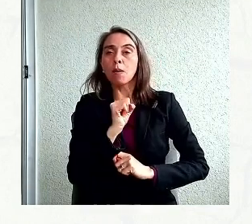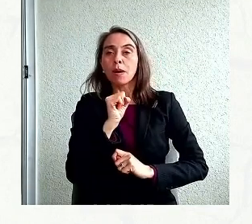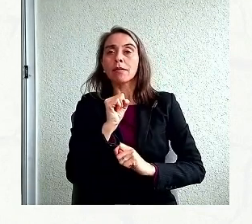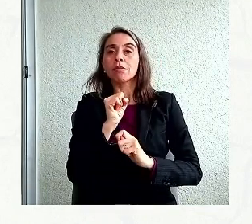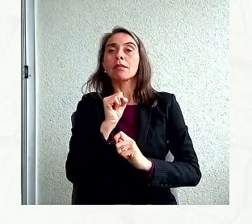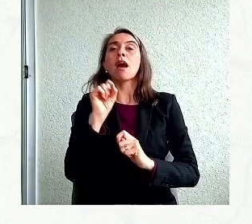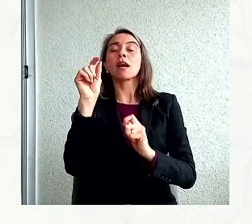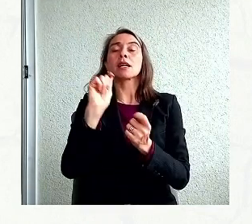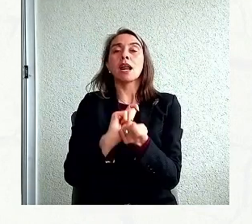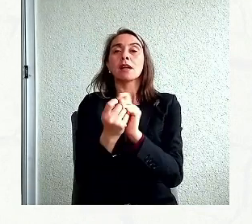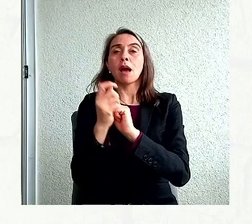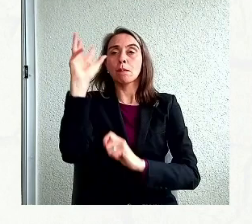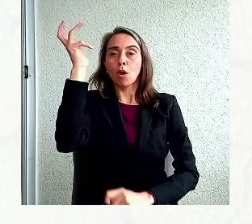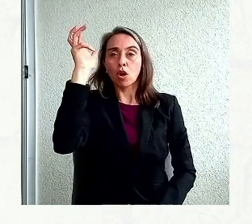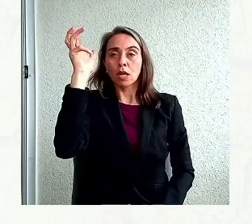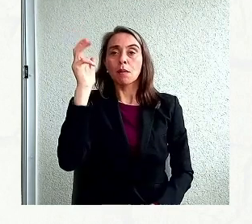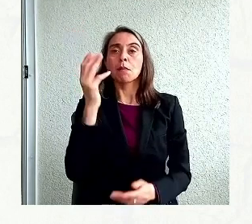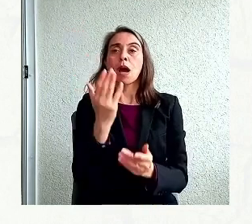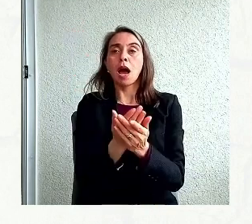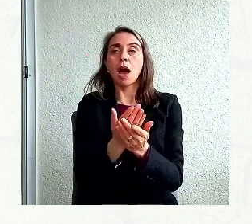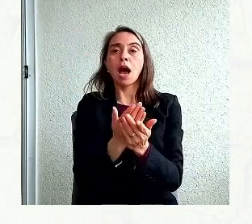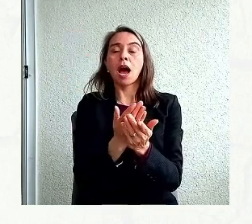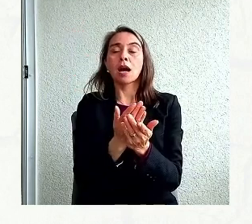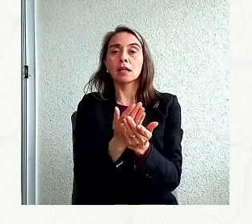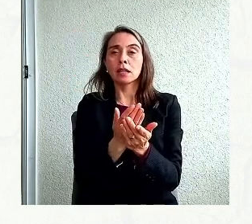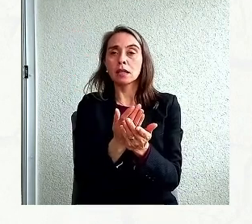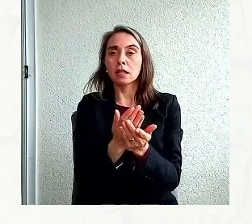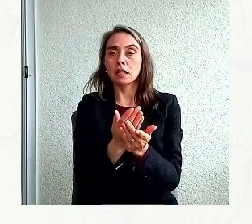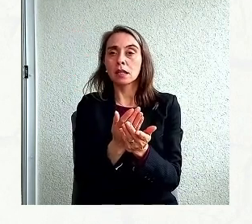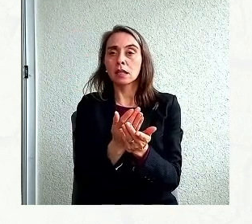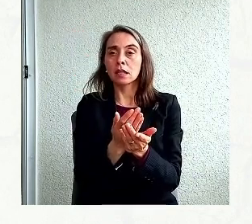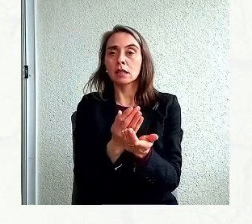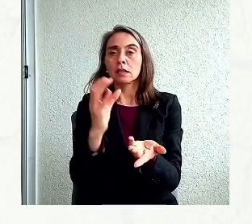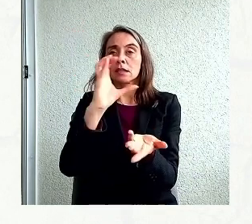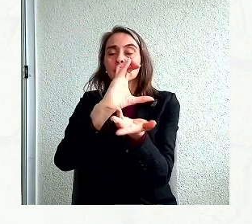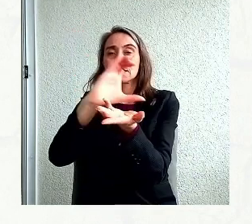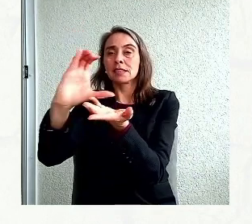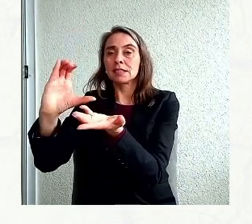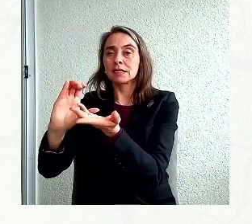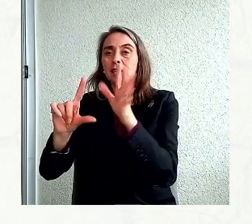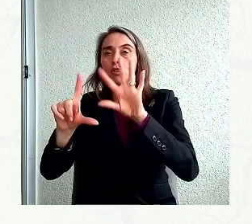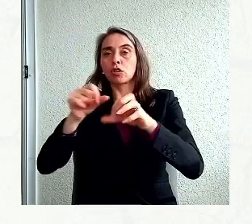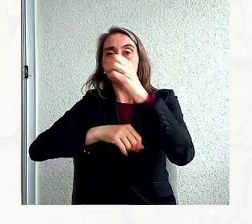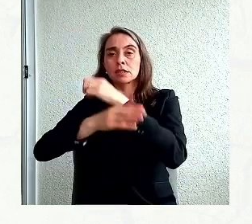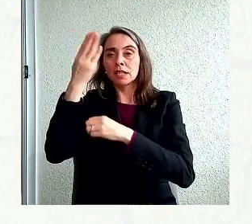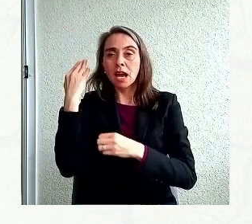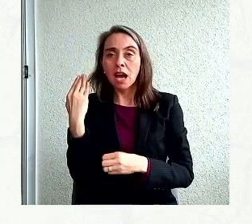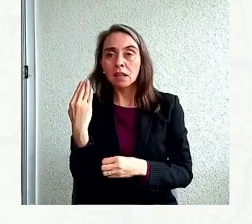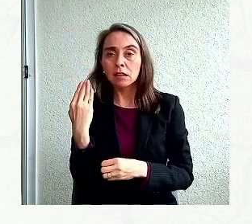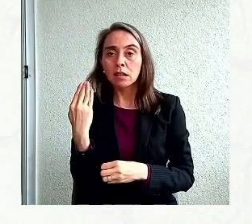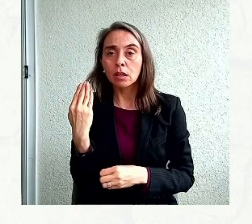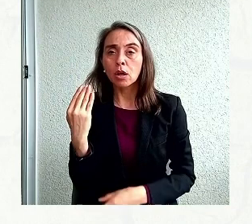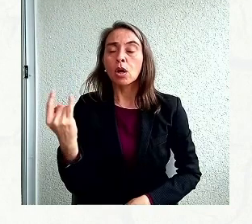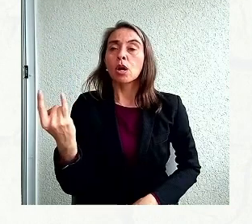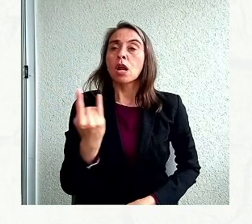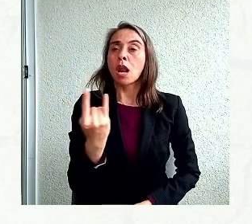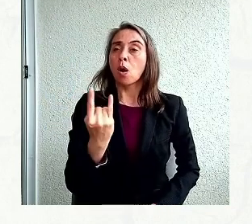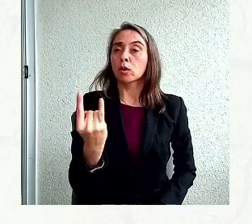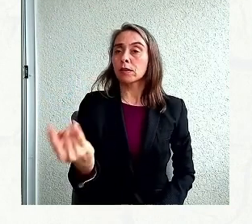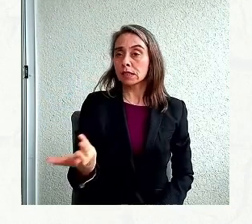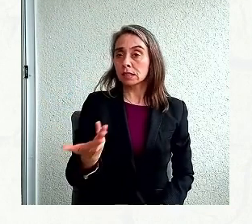de centros de infraestructura. Hace 7 años el campus me dio 5